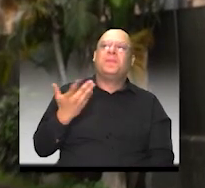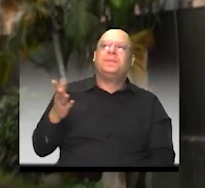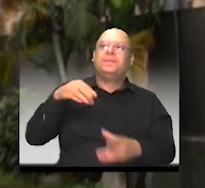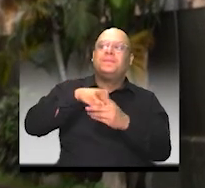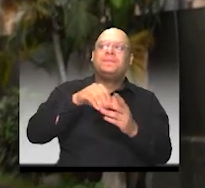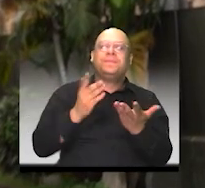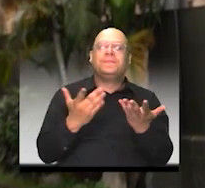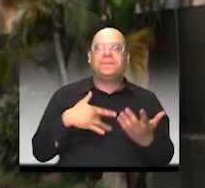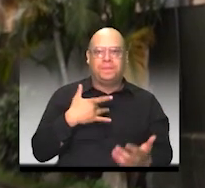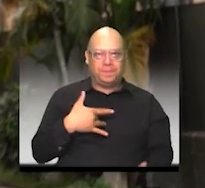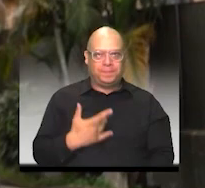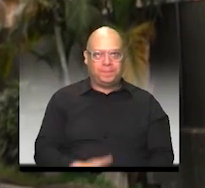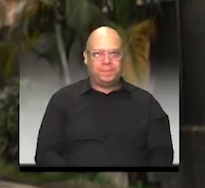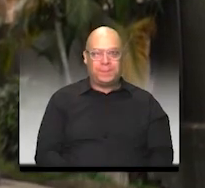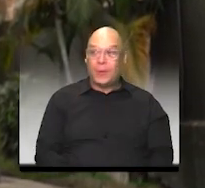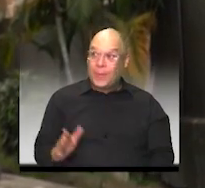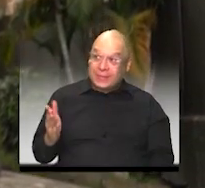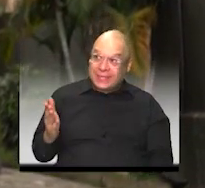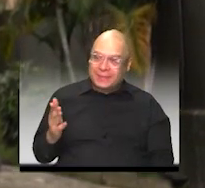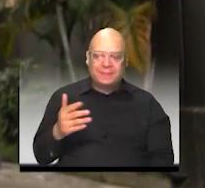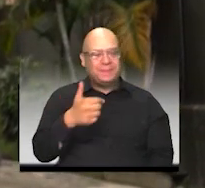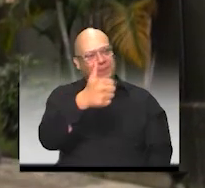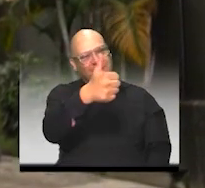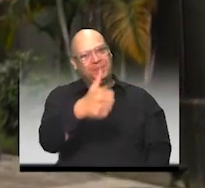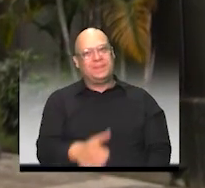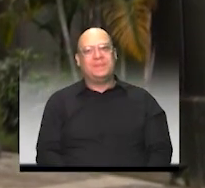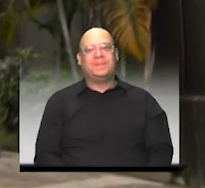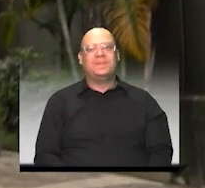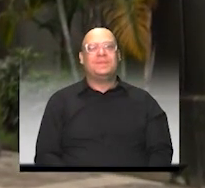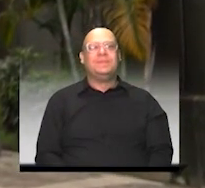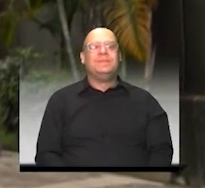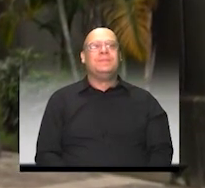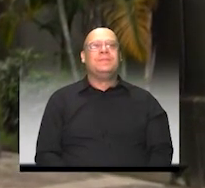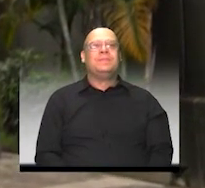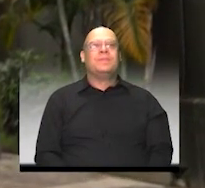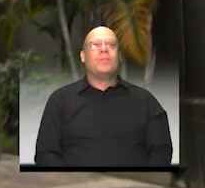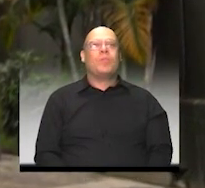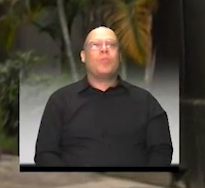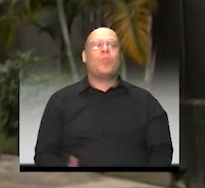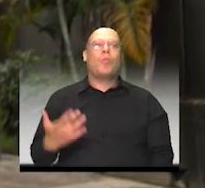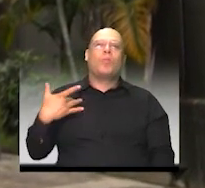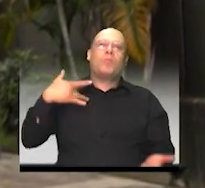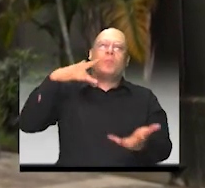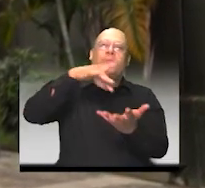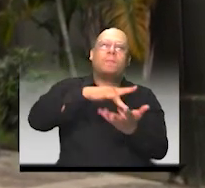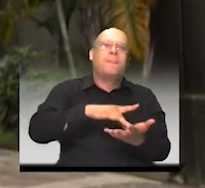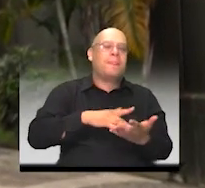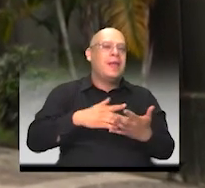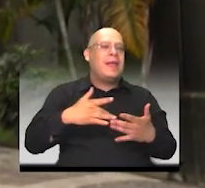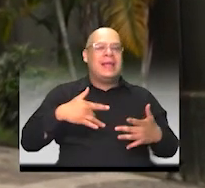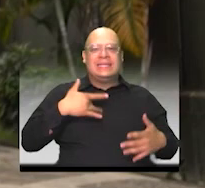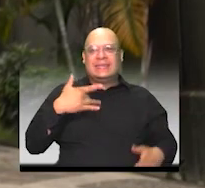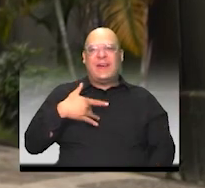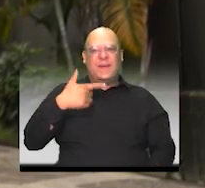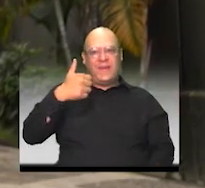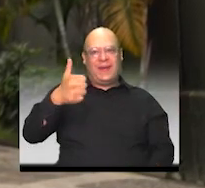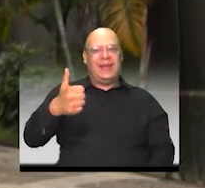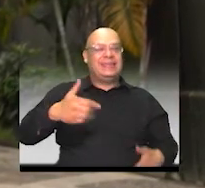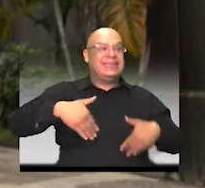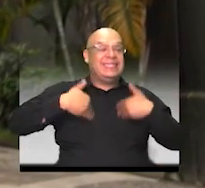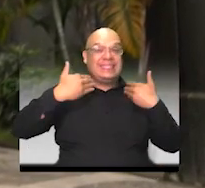regreso a clases. Hola Emanuel, ¿cómo estás? Muy bien. Yo en este regreso a clases me siento muy bien y muy